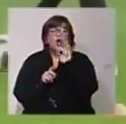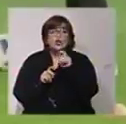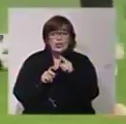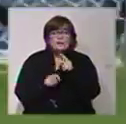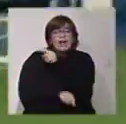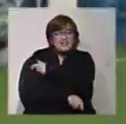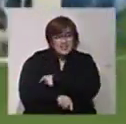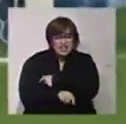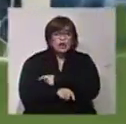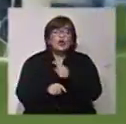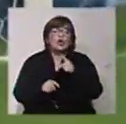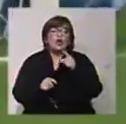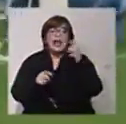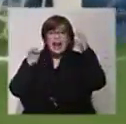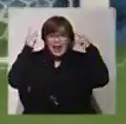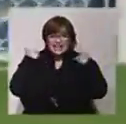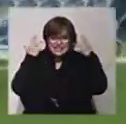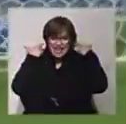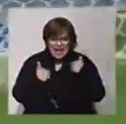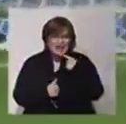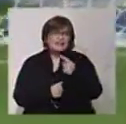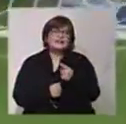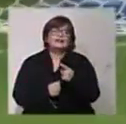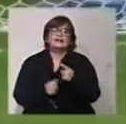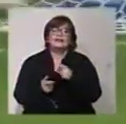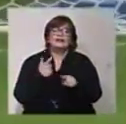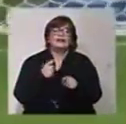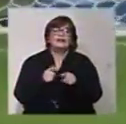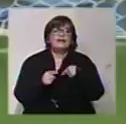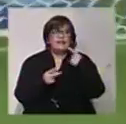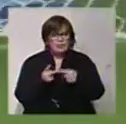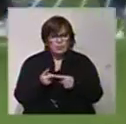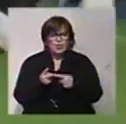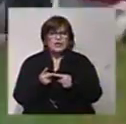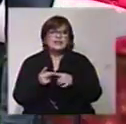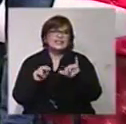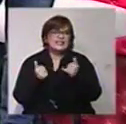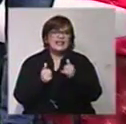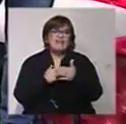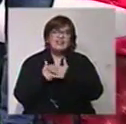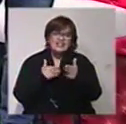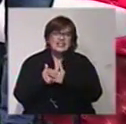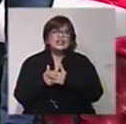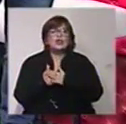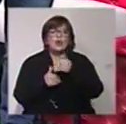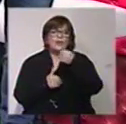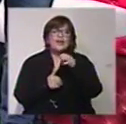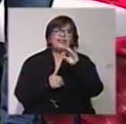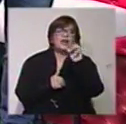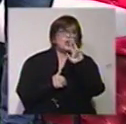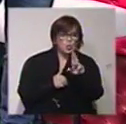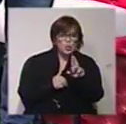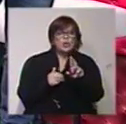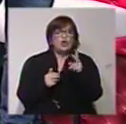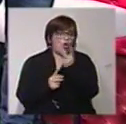jugó la Exalte en la China Cup porque el pelado no pudo ir por lesión. Después en la mitad de la cancha ya viene jugando Vecino y Bentancur de doble 5 desde la eliminatoria y van a jugar los